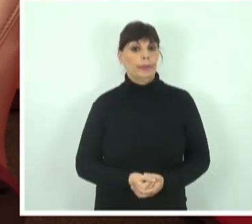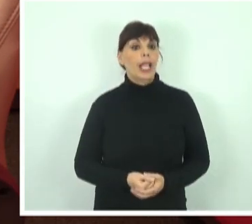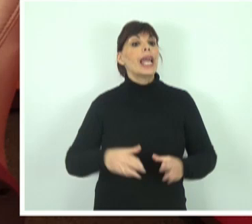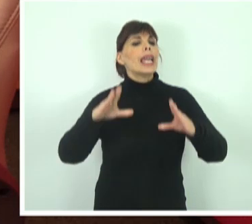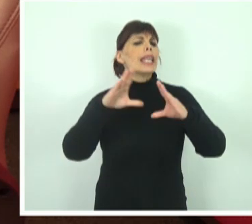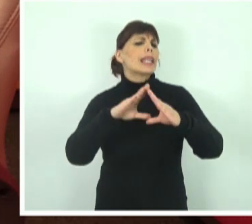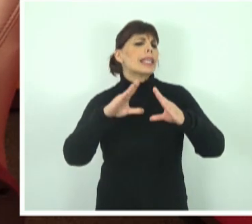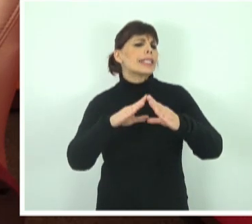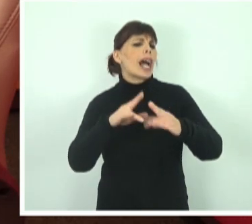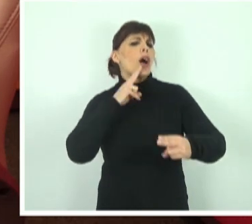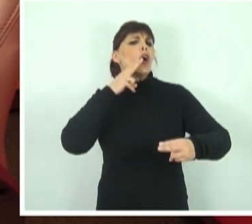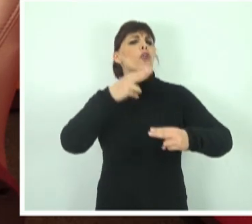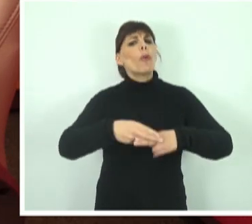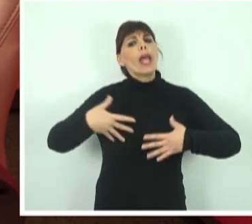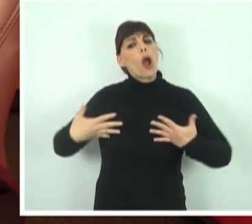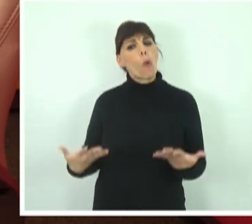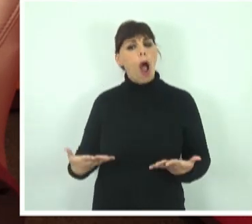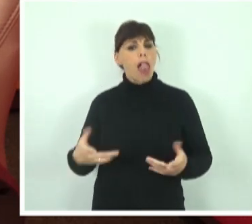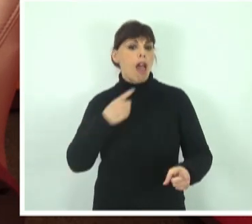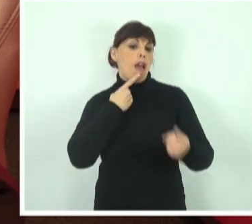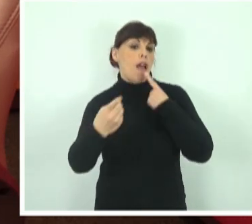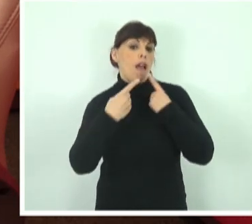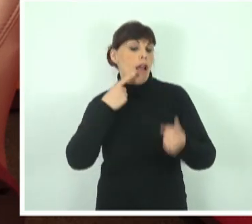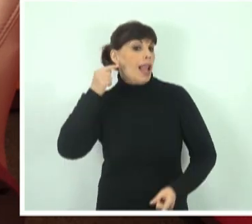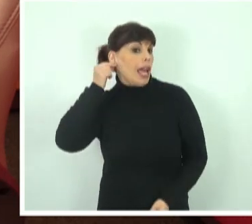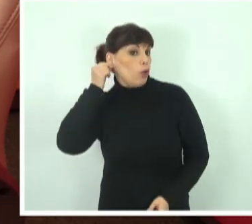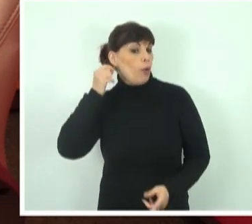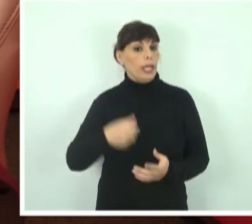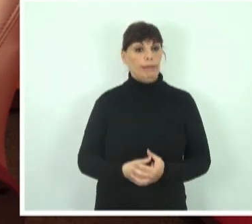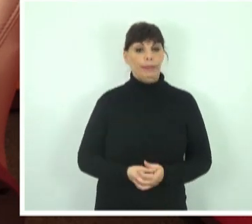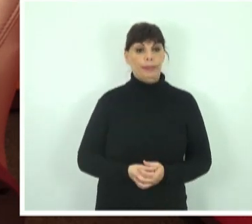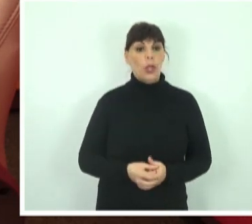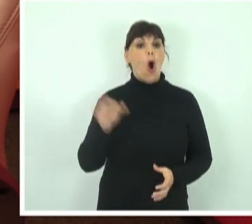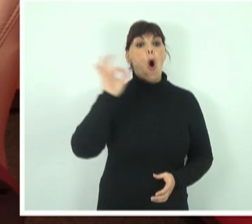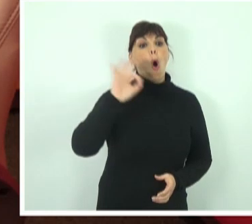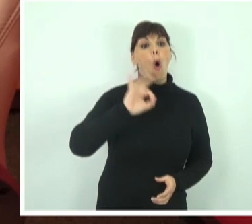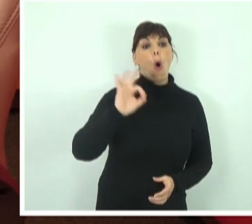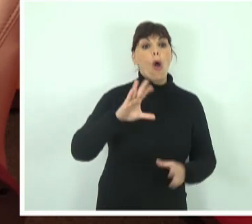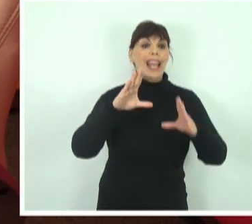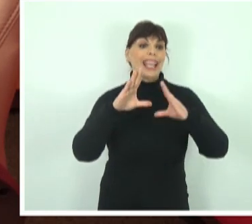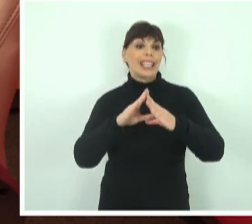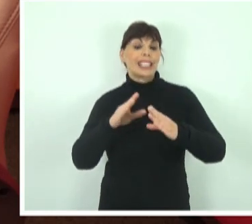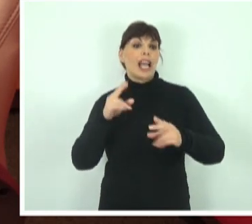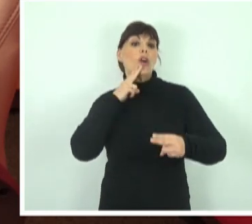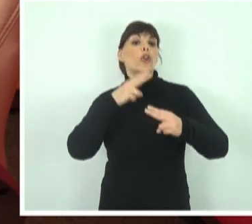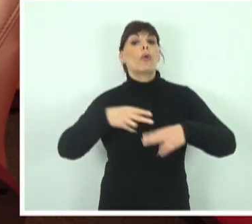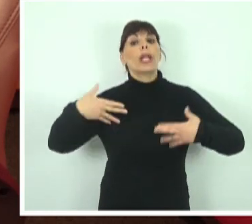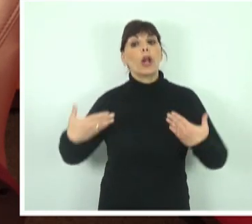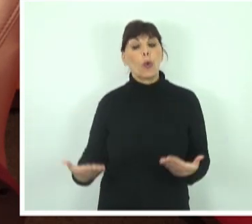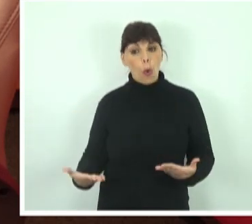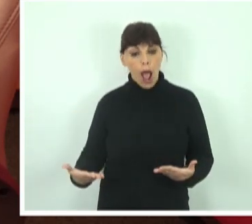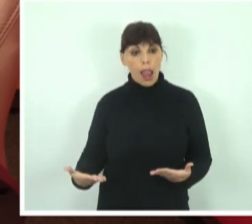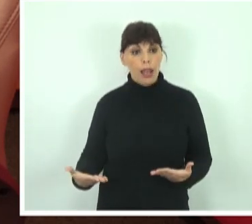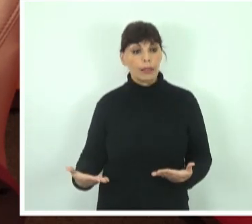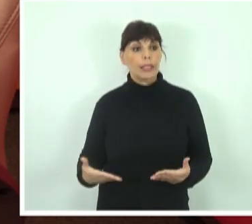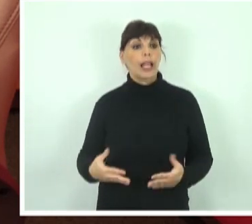novia, tanto que la iglesia es llamada el cuerpo de Jesucristo. Él tiene